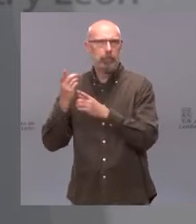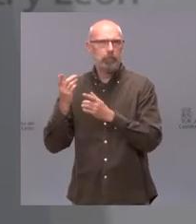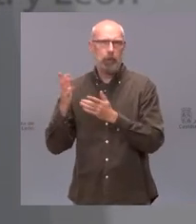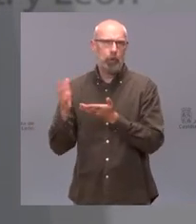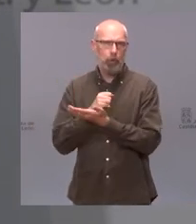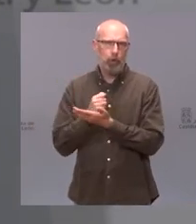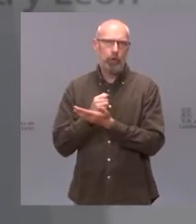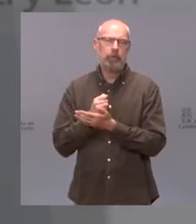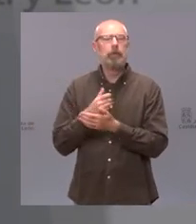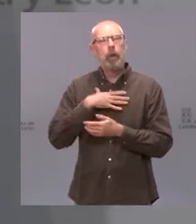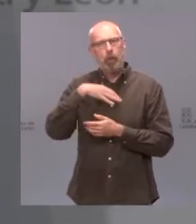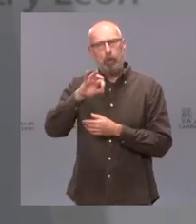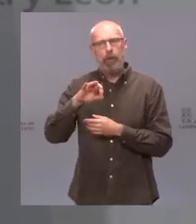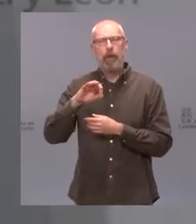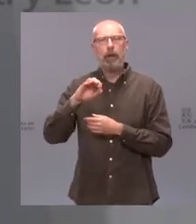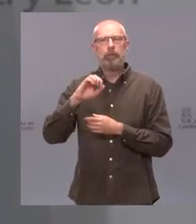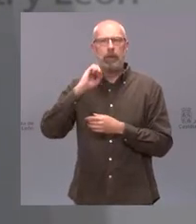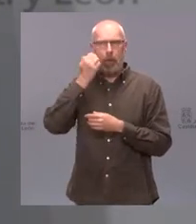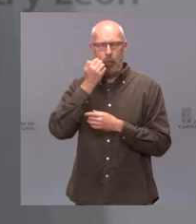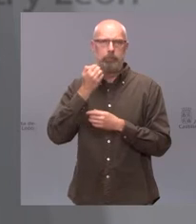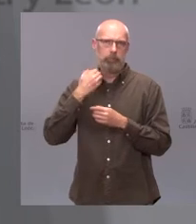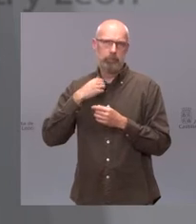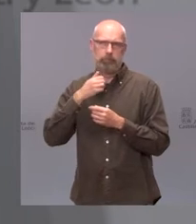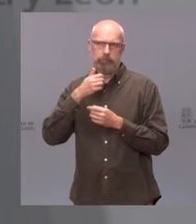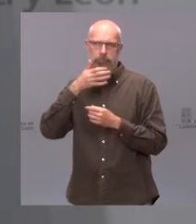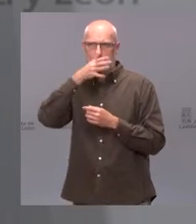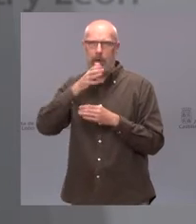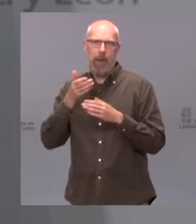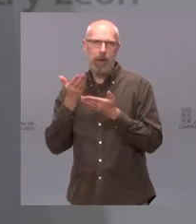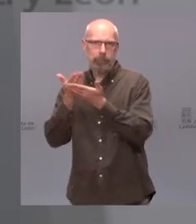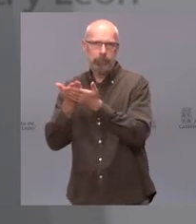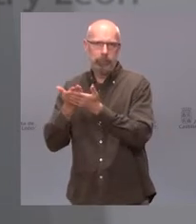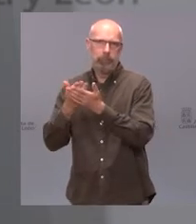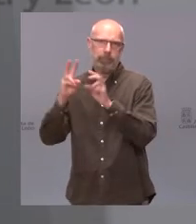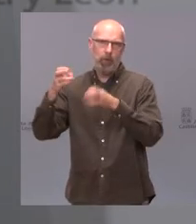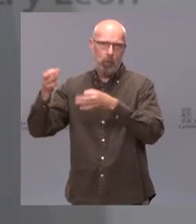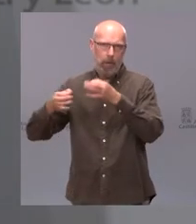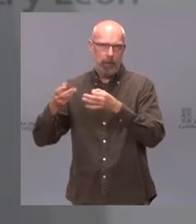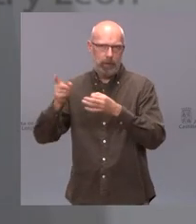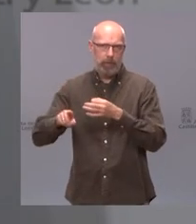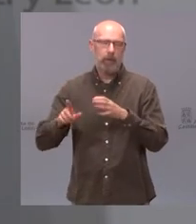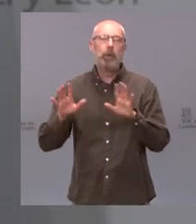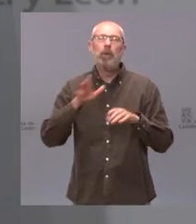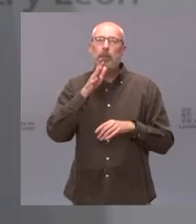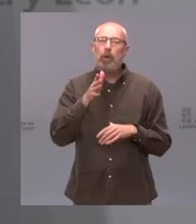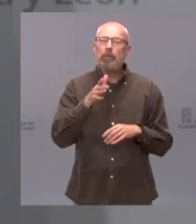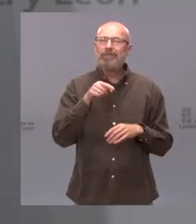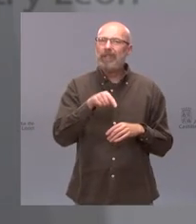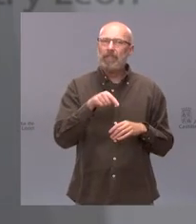de recurrir a la justicia. Es absolutamente sorprendente la manera de